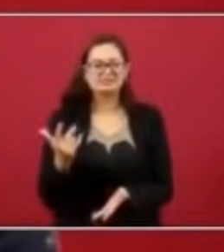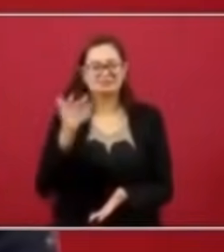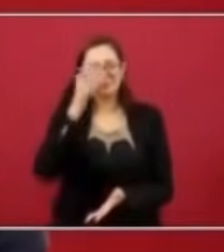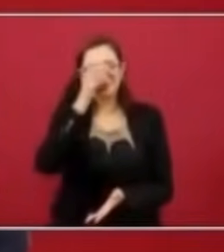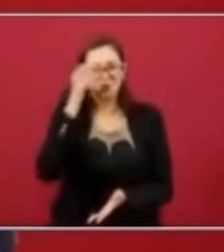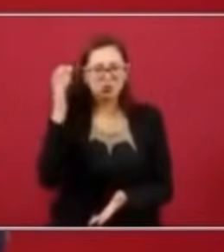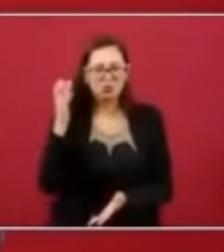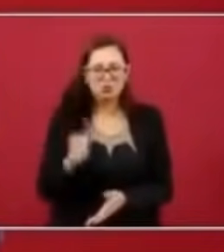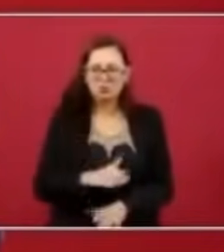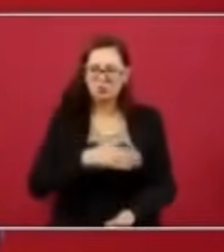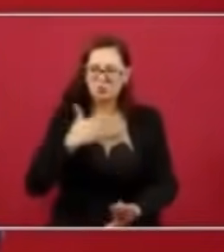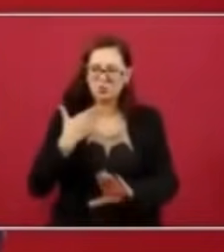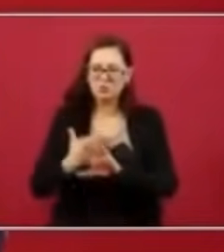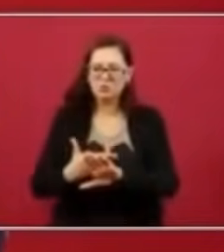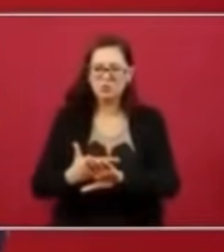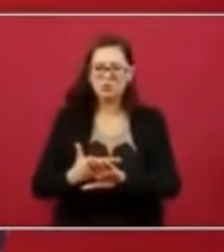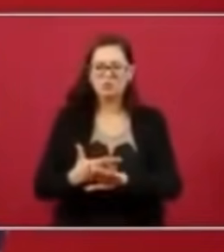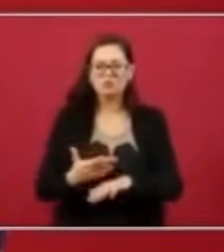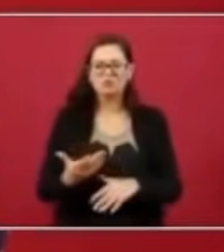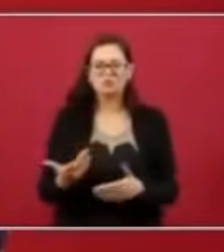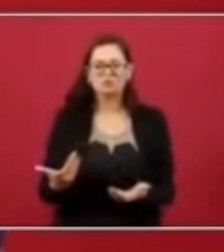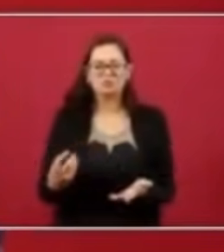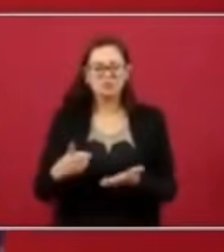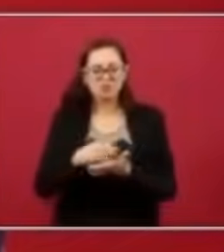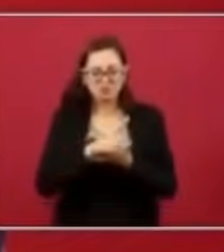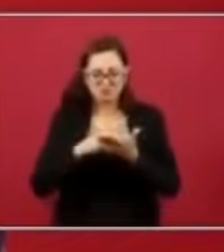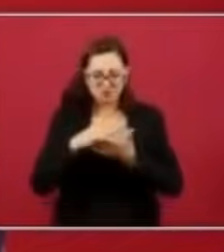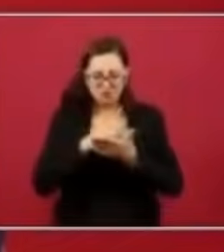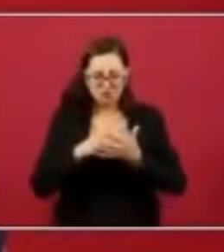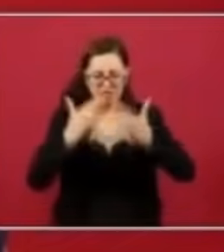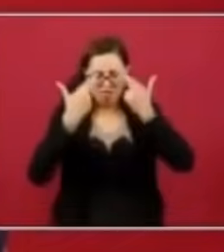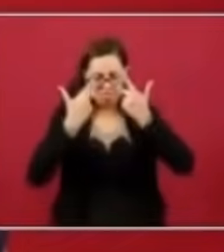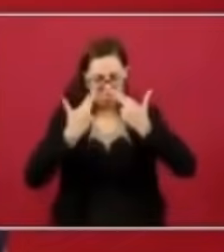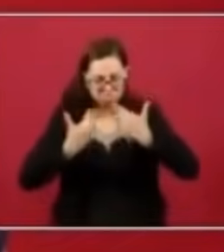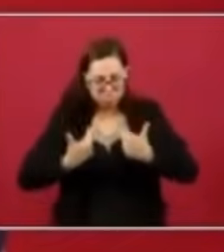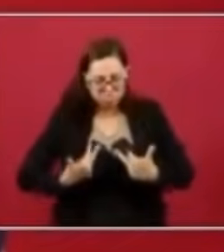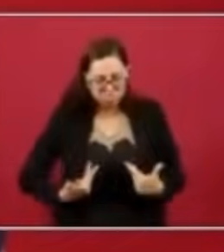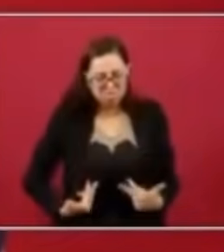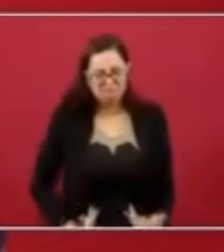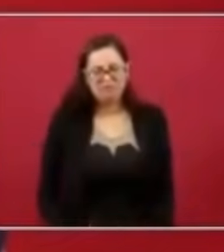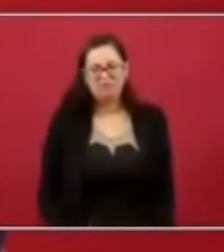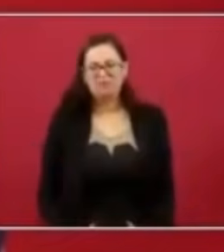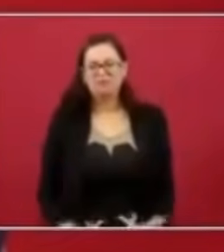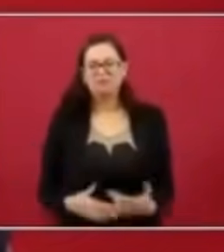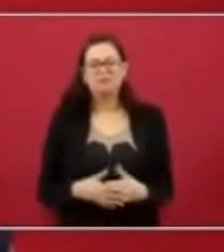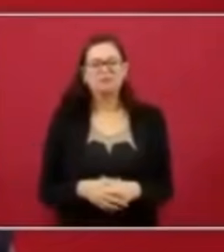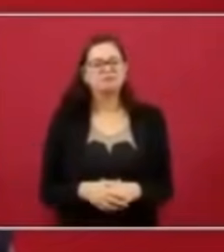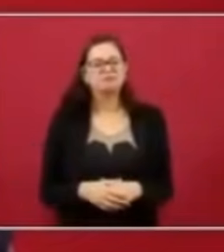fatales, drogas que destruyen, ¿sí?